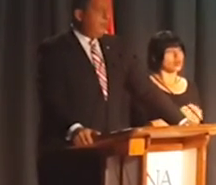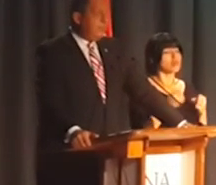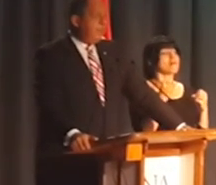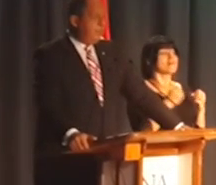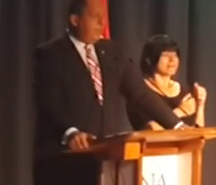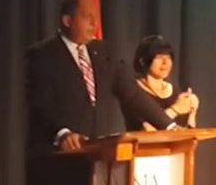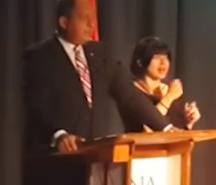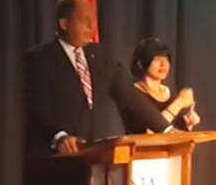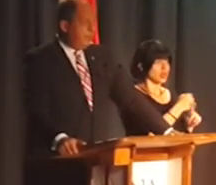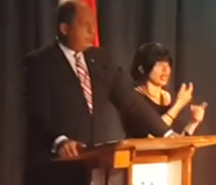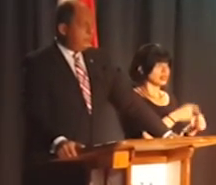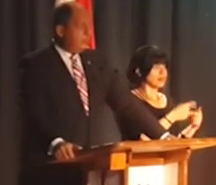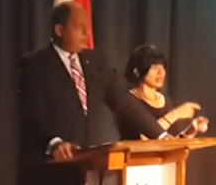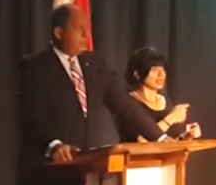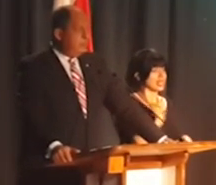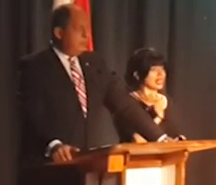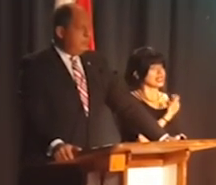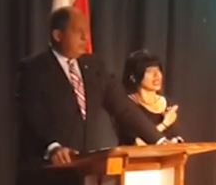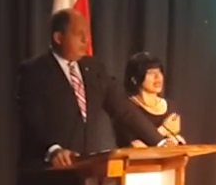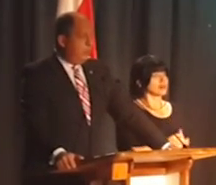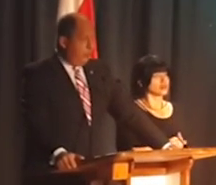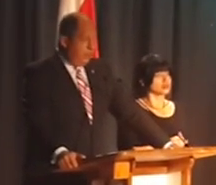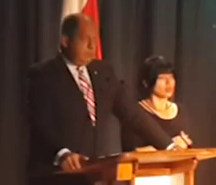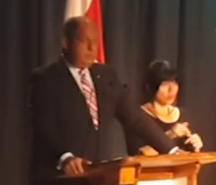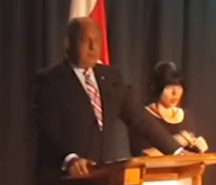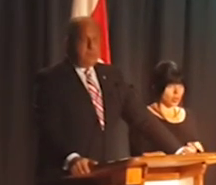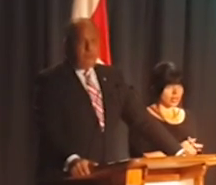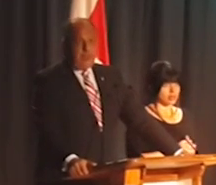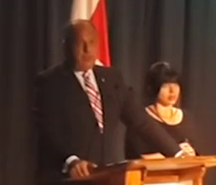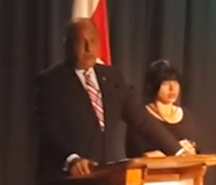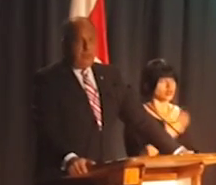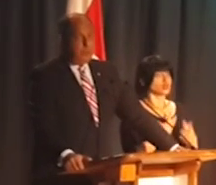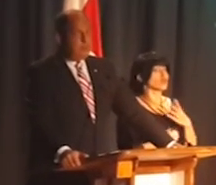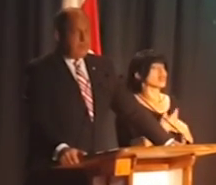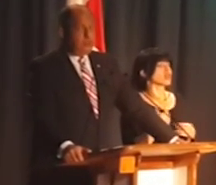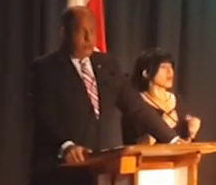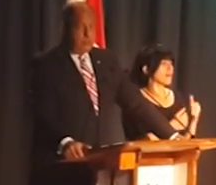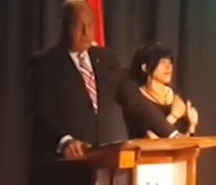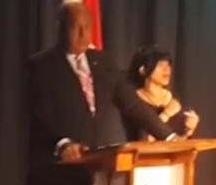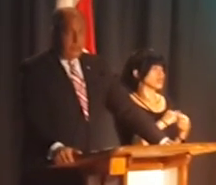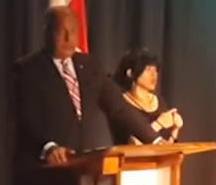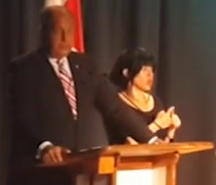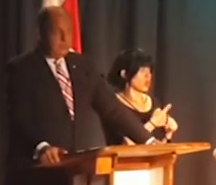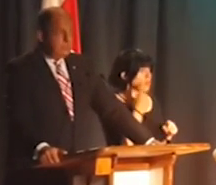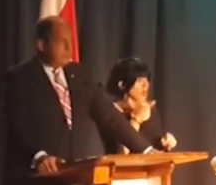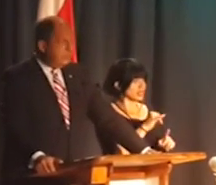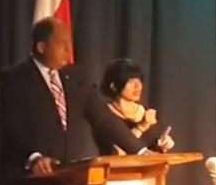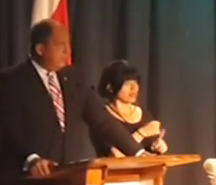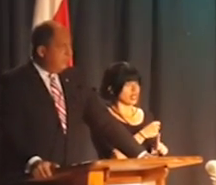mucha más violencia habría y estaríamos hoy sufriendo y mucho más dolor por esa